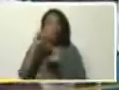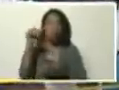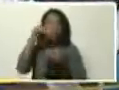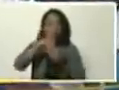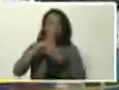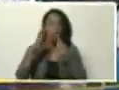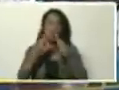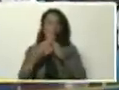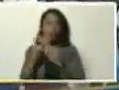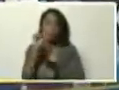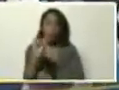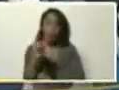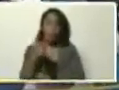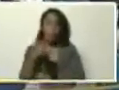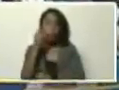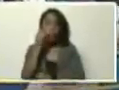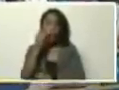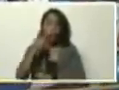éramos minoría, mi papá y yo.